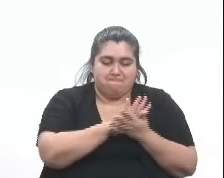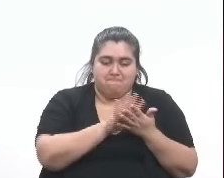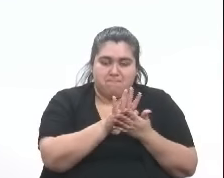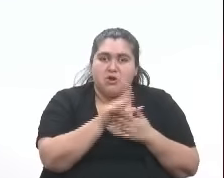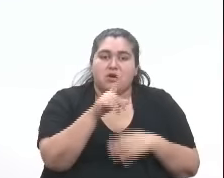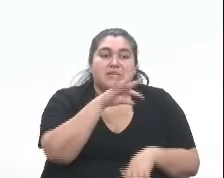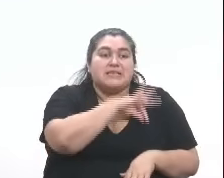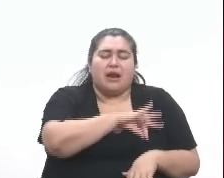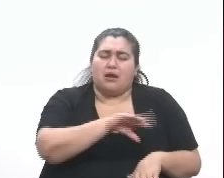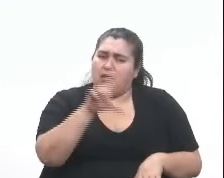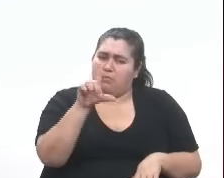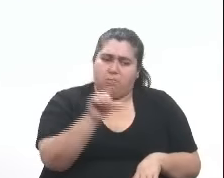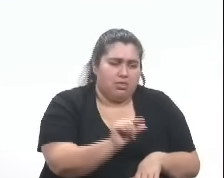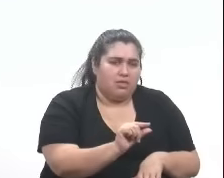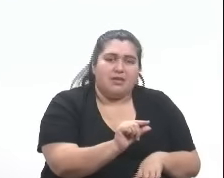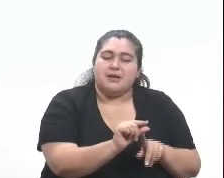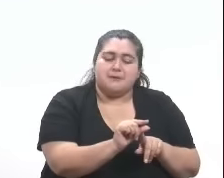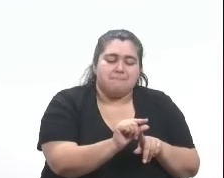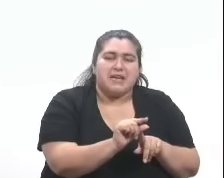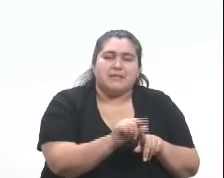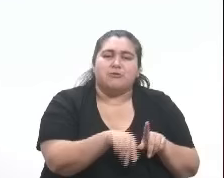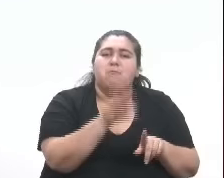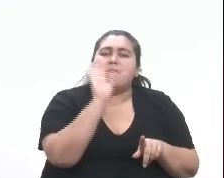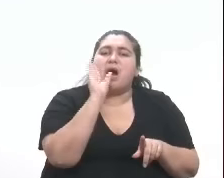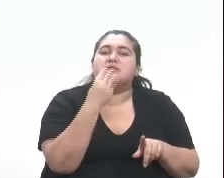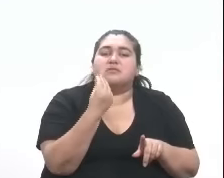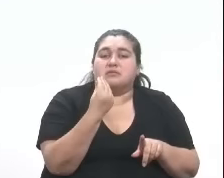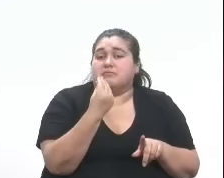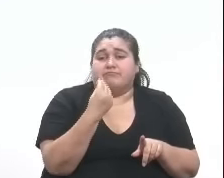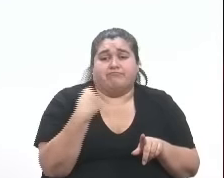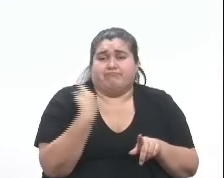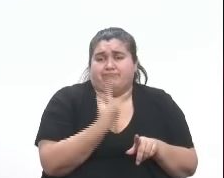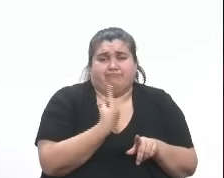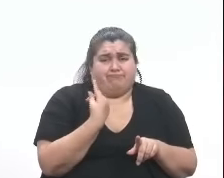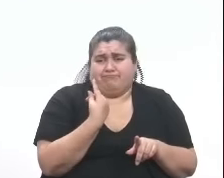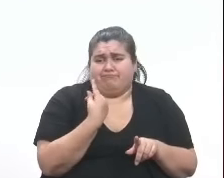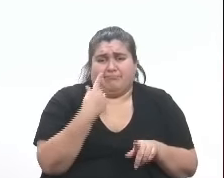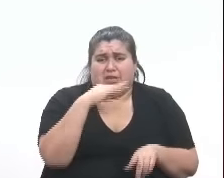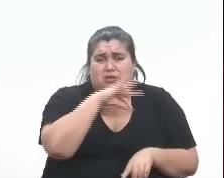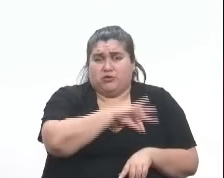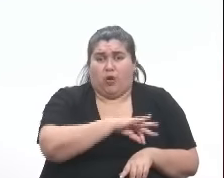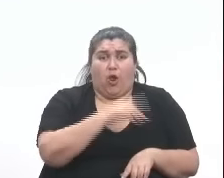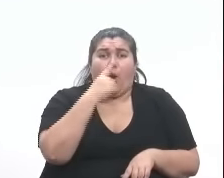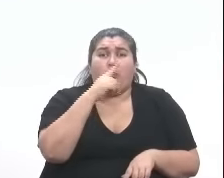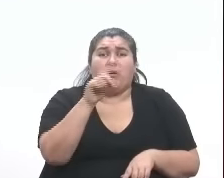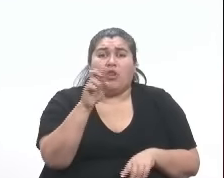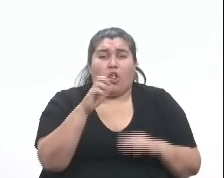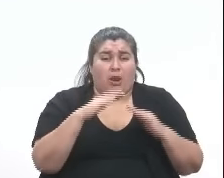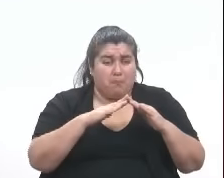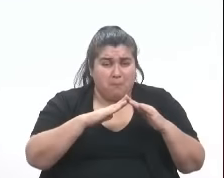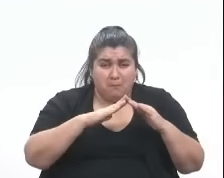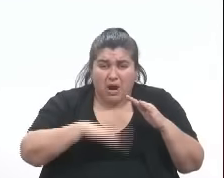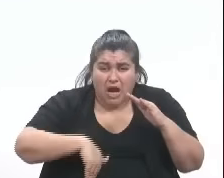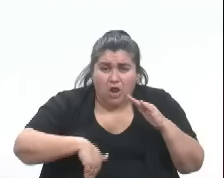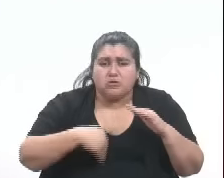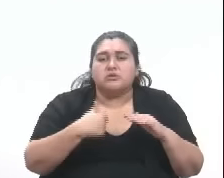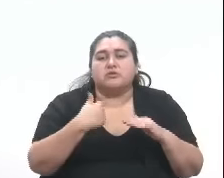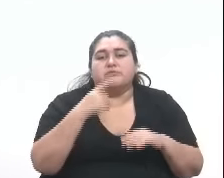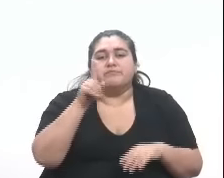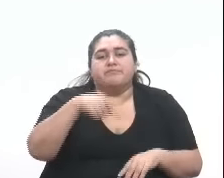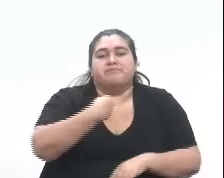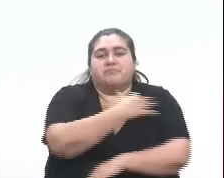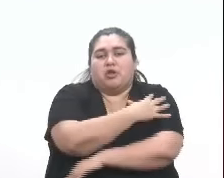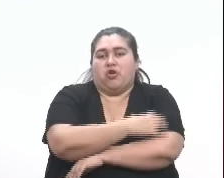salario, prácticamente todos por debajo del salario de 1.000 son pobres. Y así se derrumbó